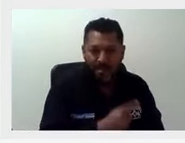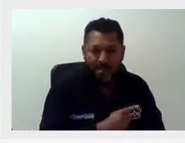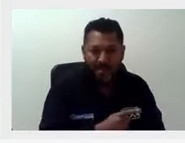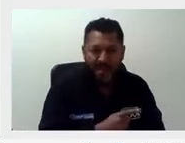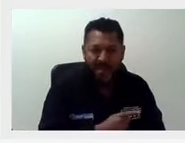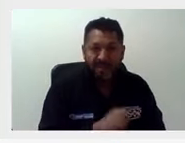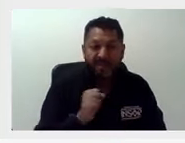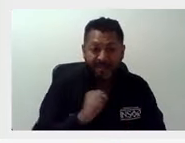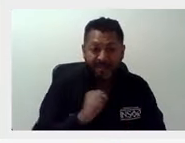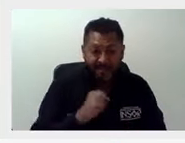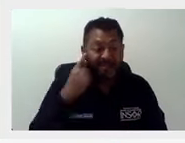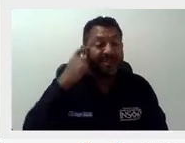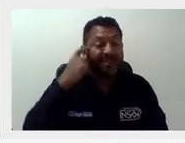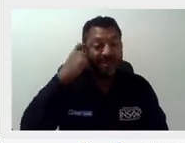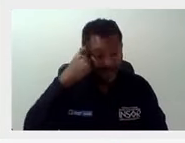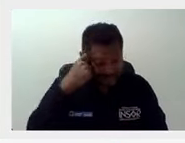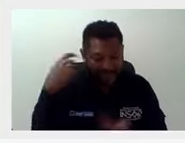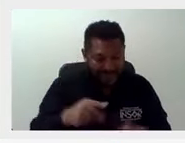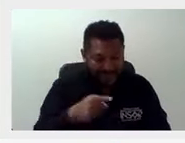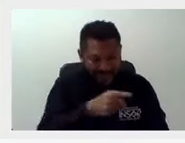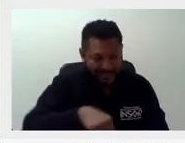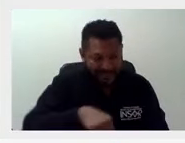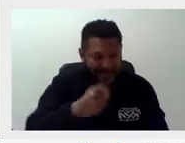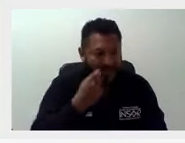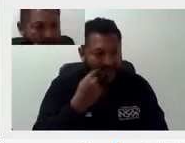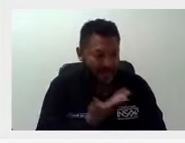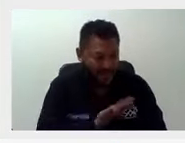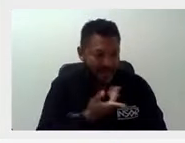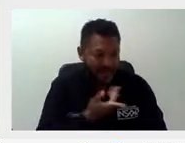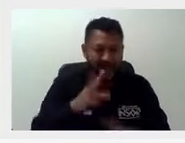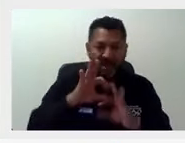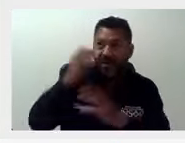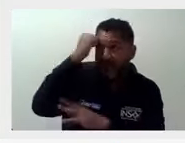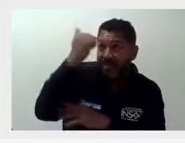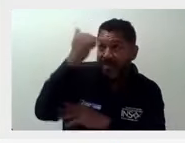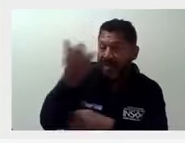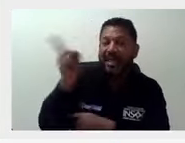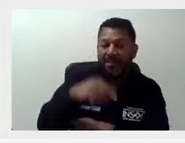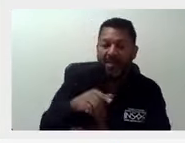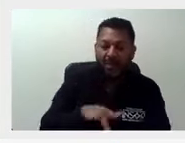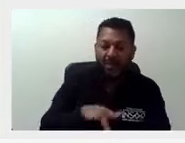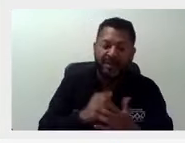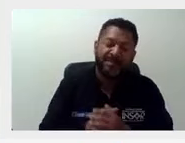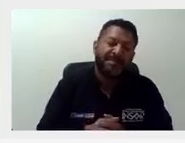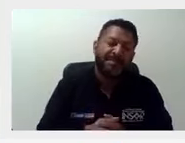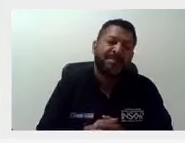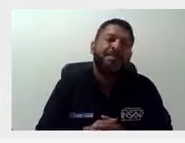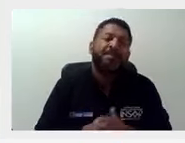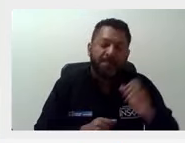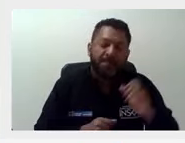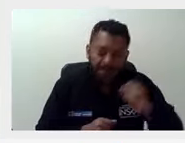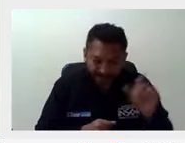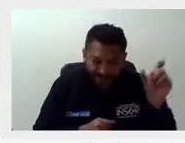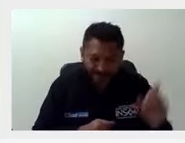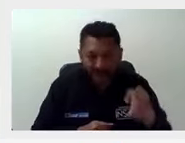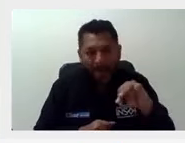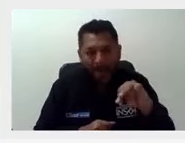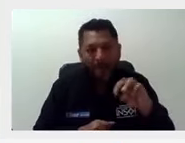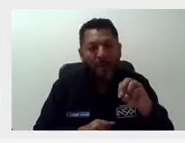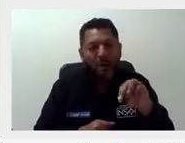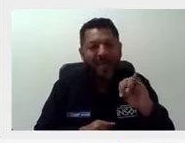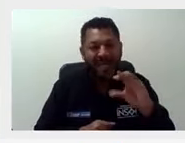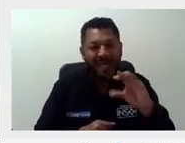un reto, y nos lo han compartido bastantes familias y maestros. Teniendo en cuenta eso que menciona Mónica, de la importancia del rol de las familias, pero a